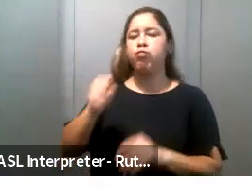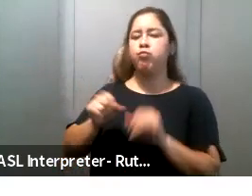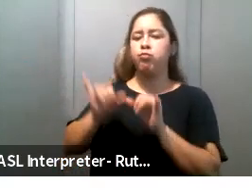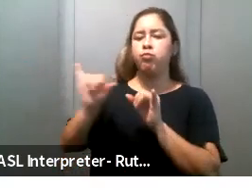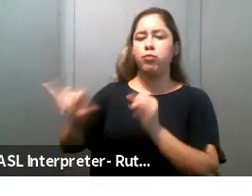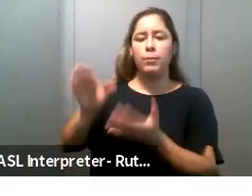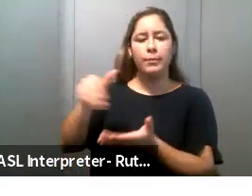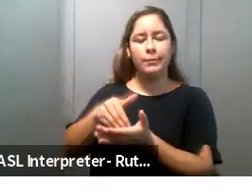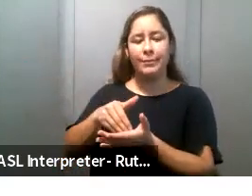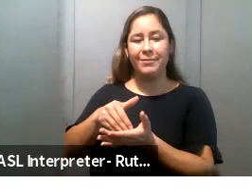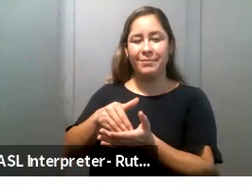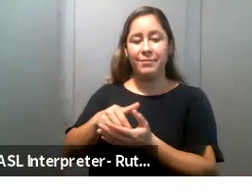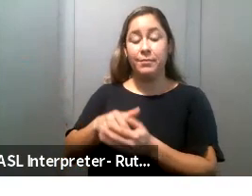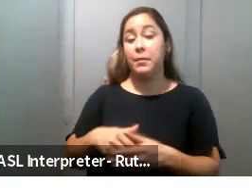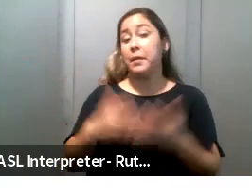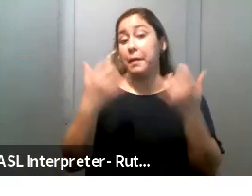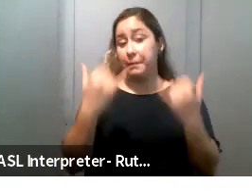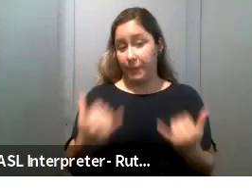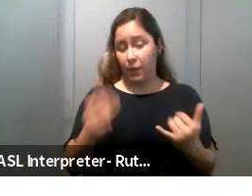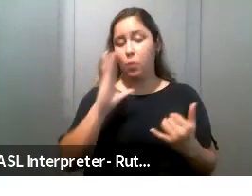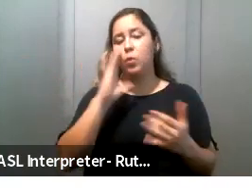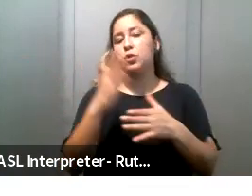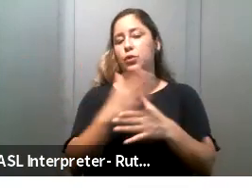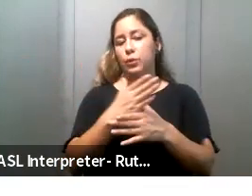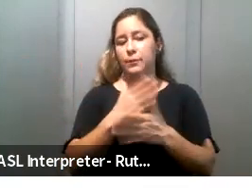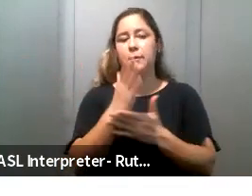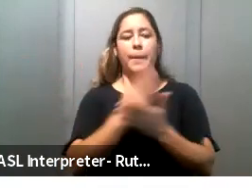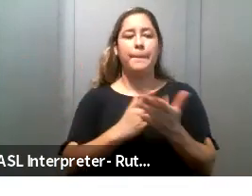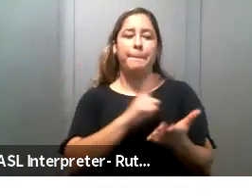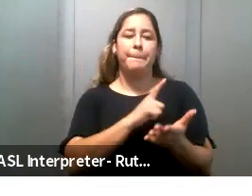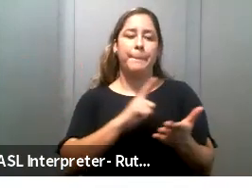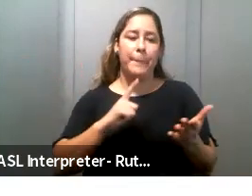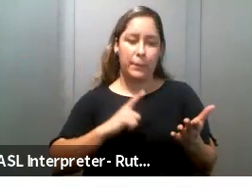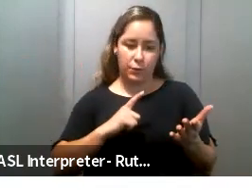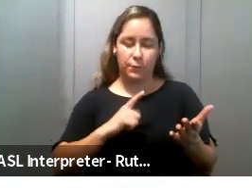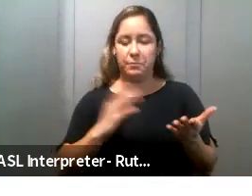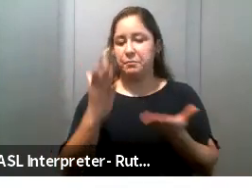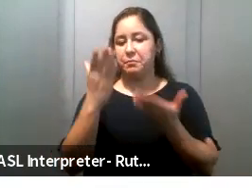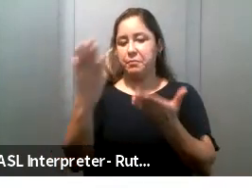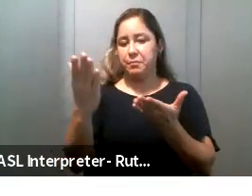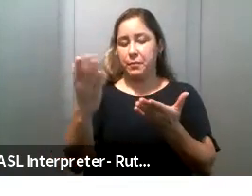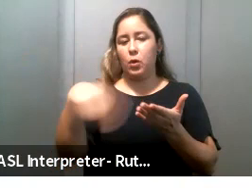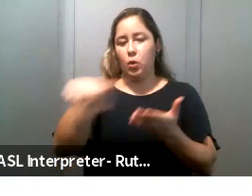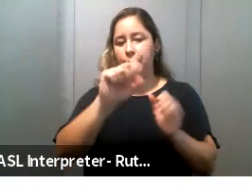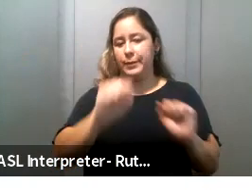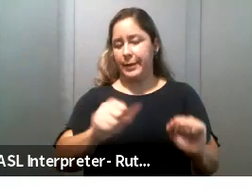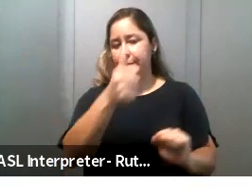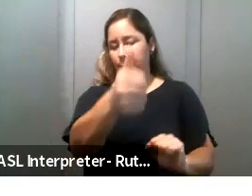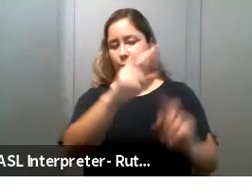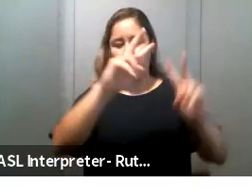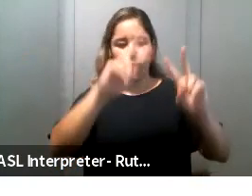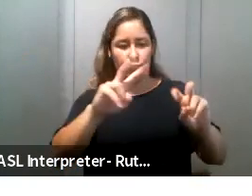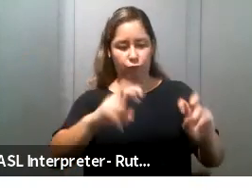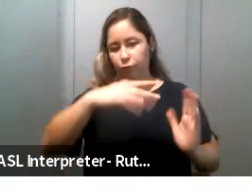legislaciones propuestas que voy a compartir con ustedes que pueden buscar más información si les